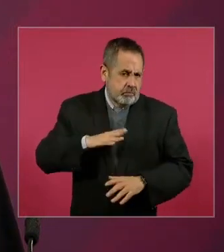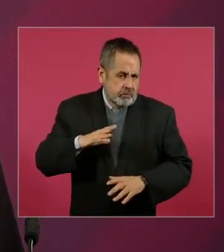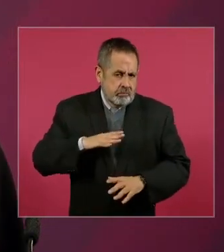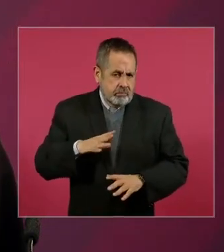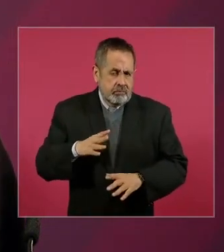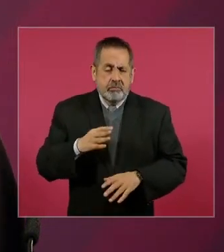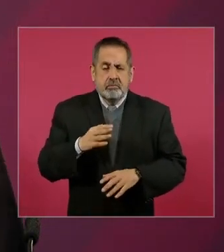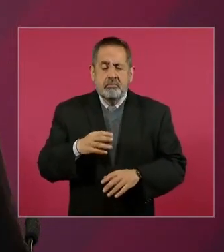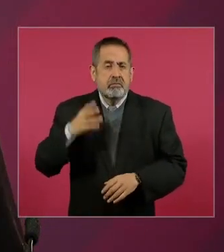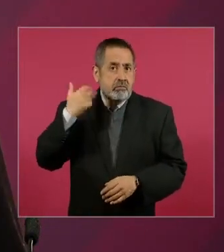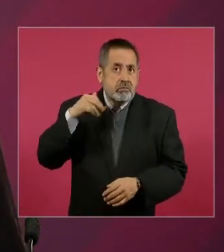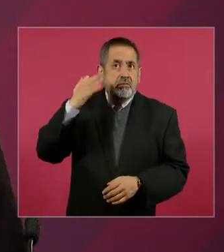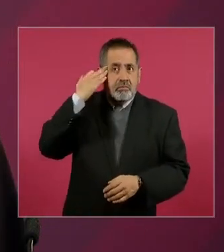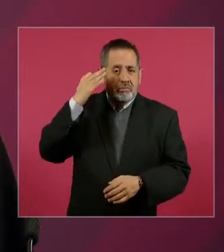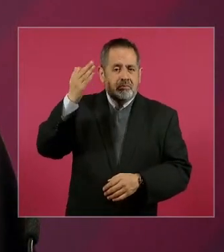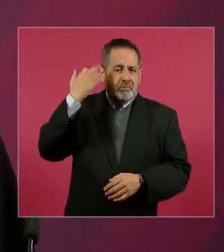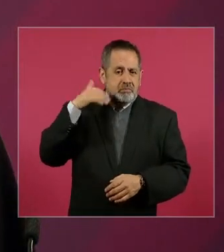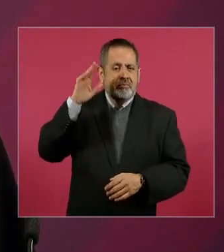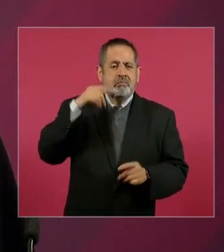lo que hicieron con